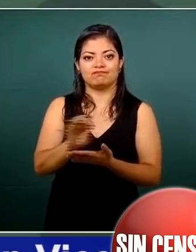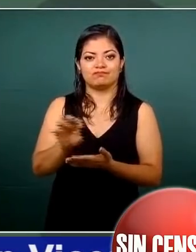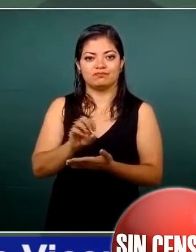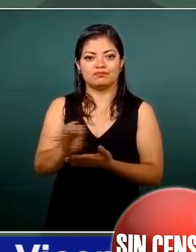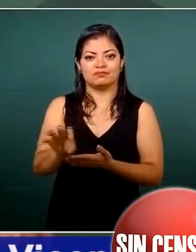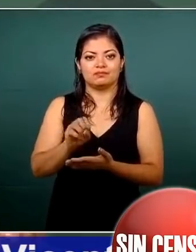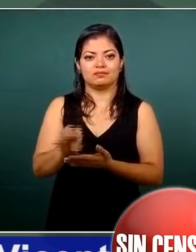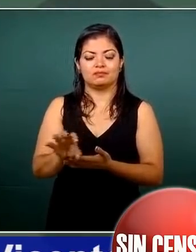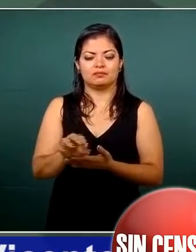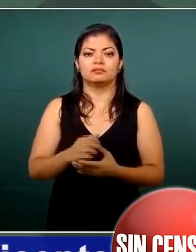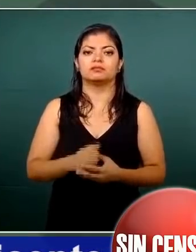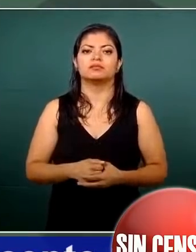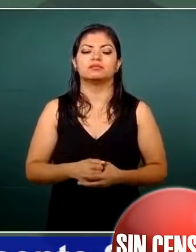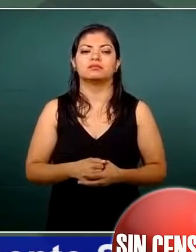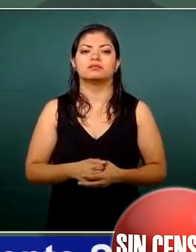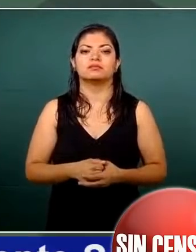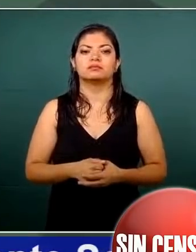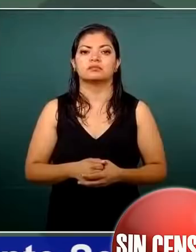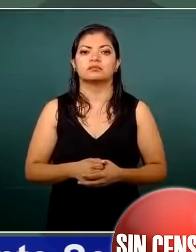con